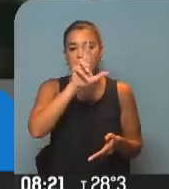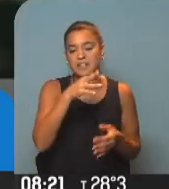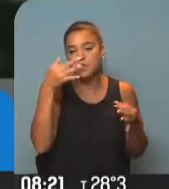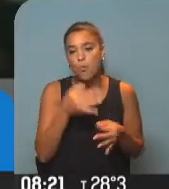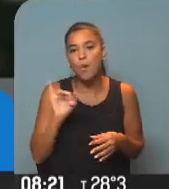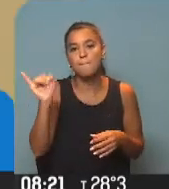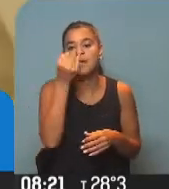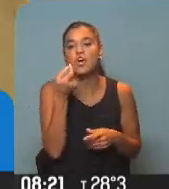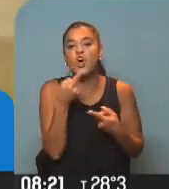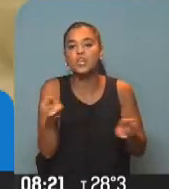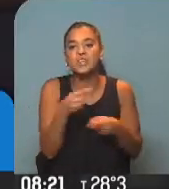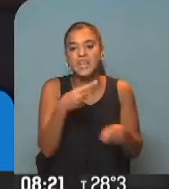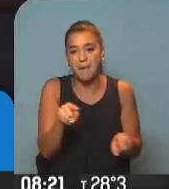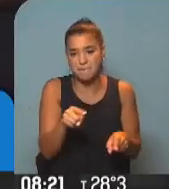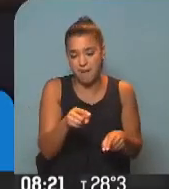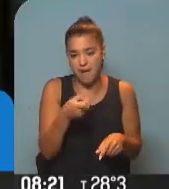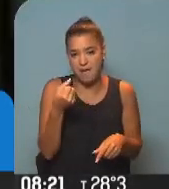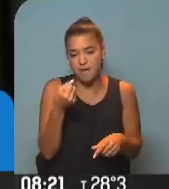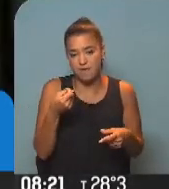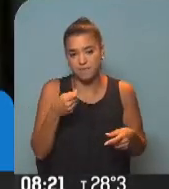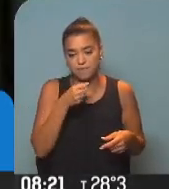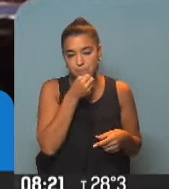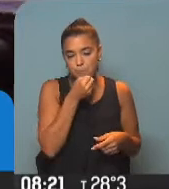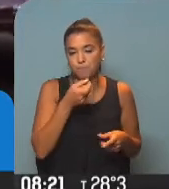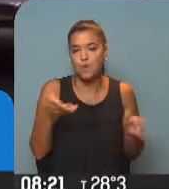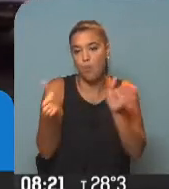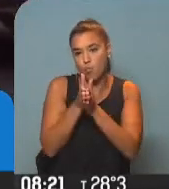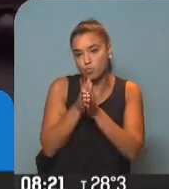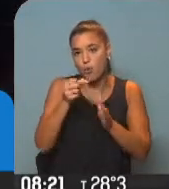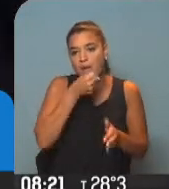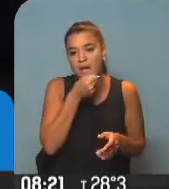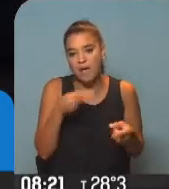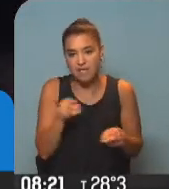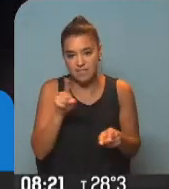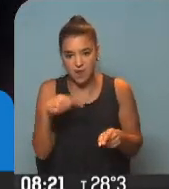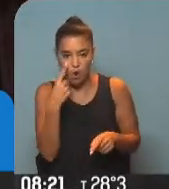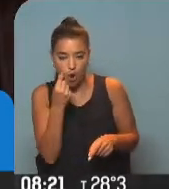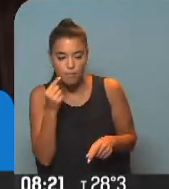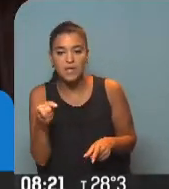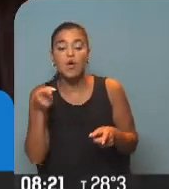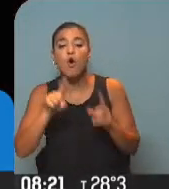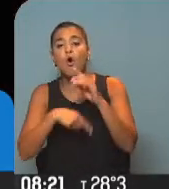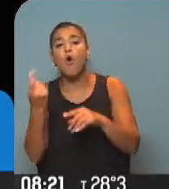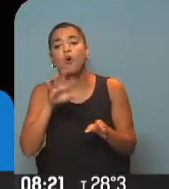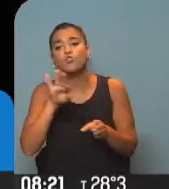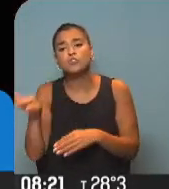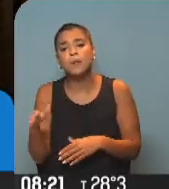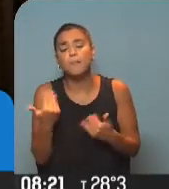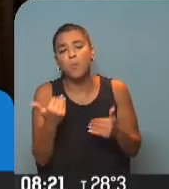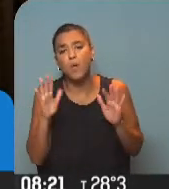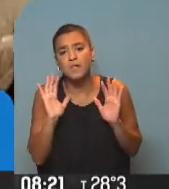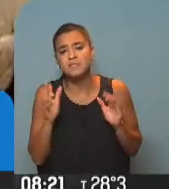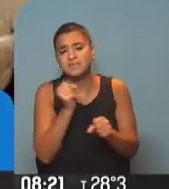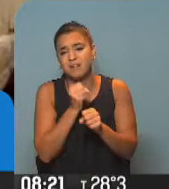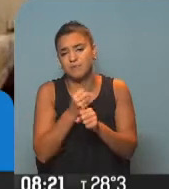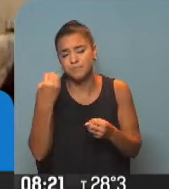Mejor Tema Musical por Shallow, el que canta con Bradley Cooper, que lo van a cantar juntos en este domingo. Otra de las posibles, por un trabajo